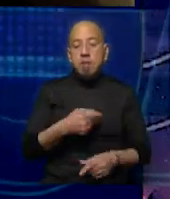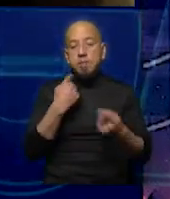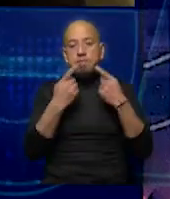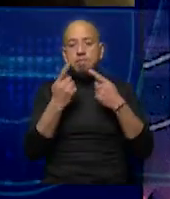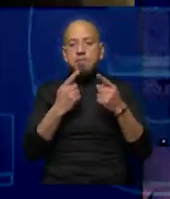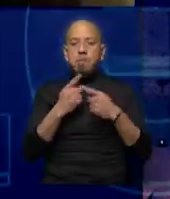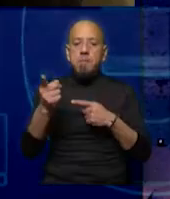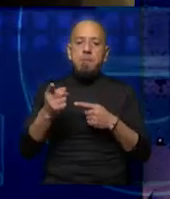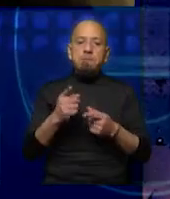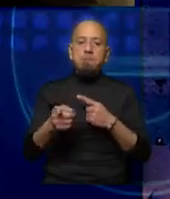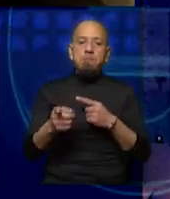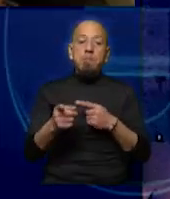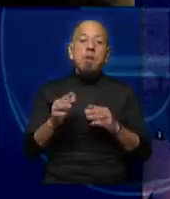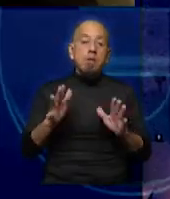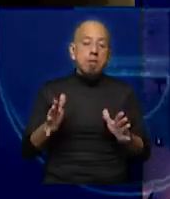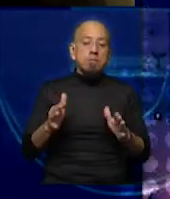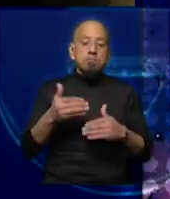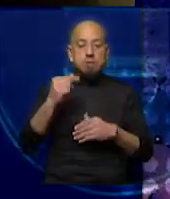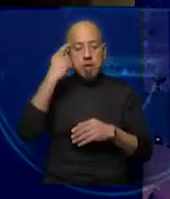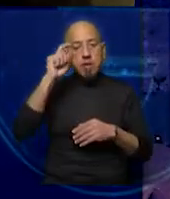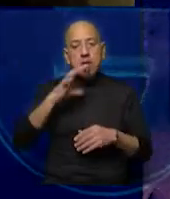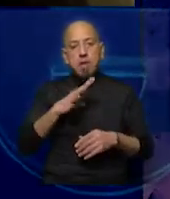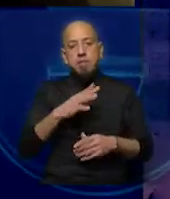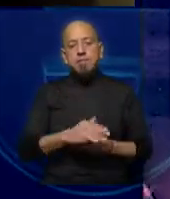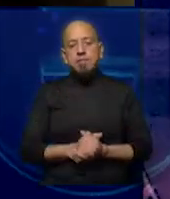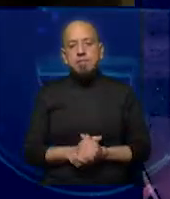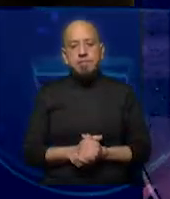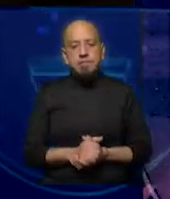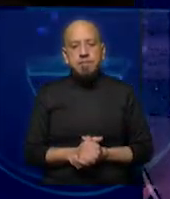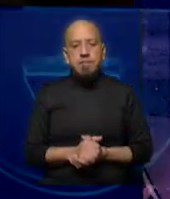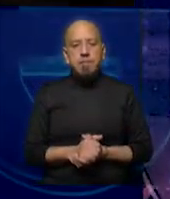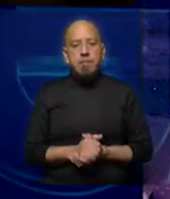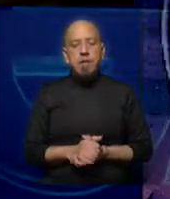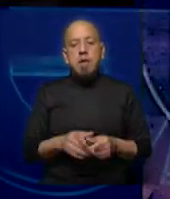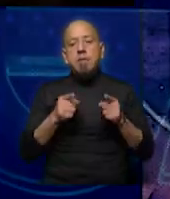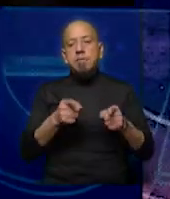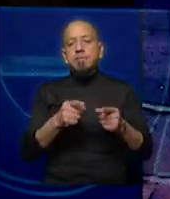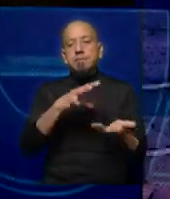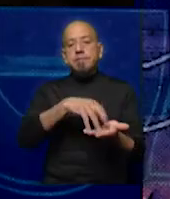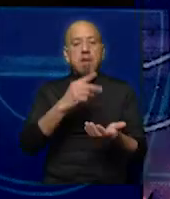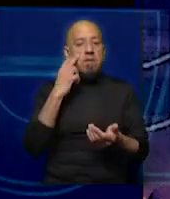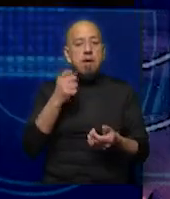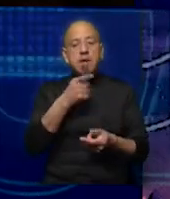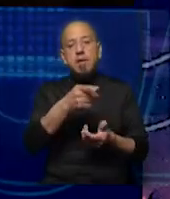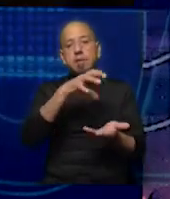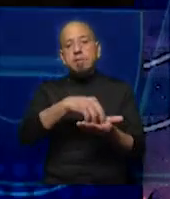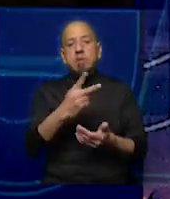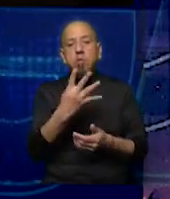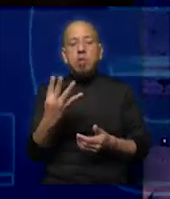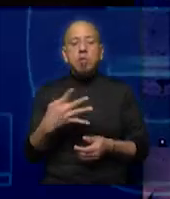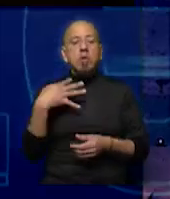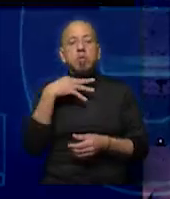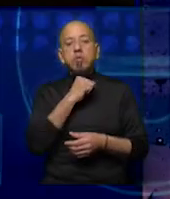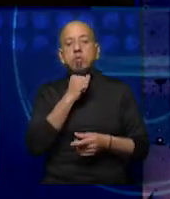con con el sello discográfico y es la idea que tenemos buenísimo y ahora este show el inmigrantes 24 de agosto como dijimos en